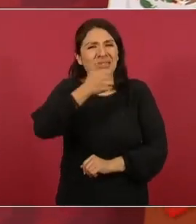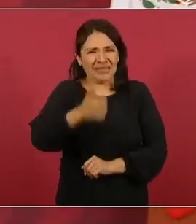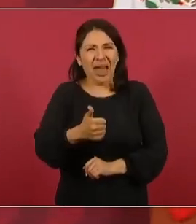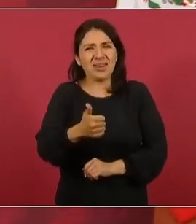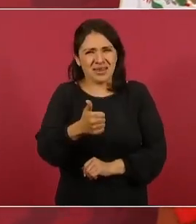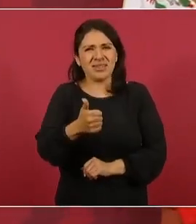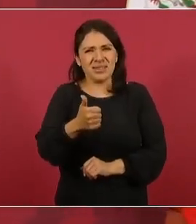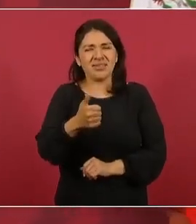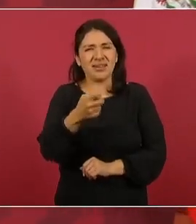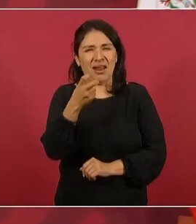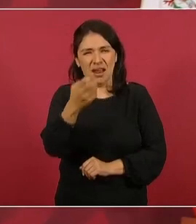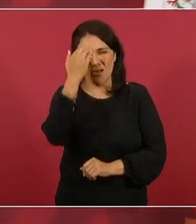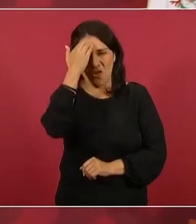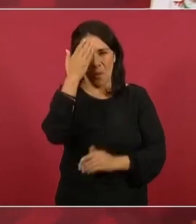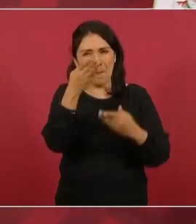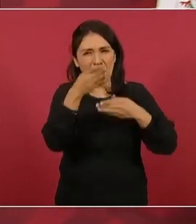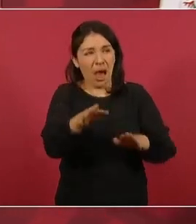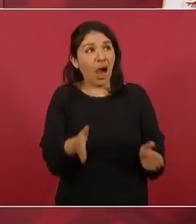ya